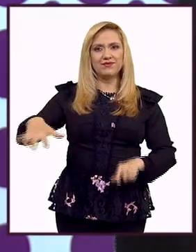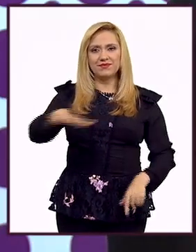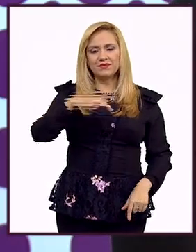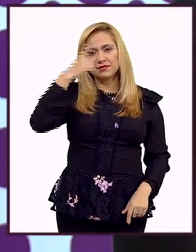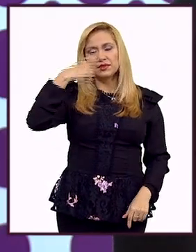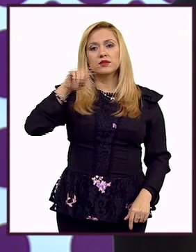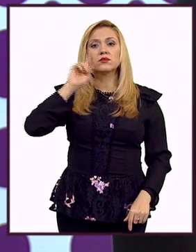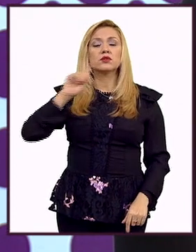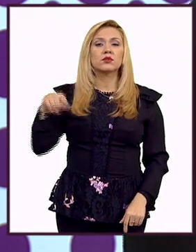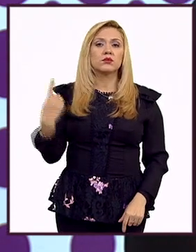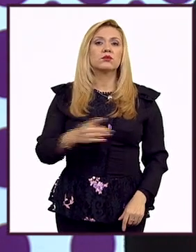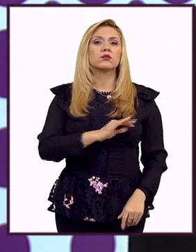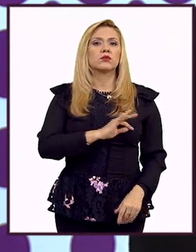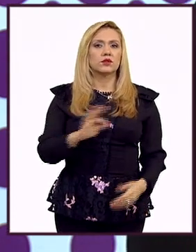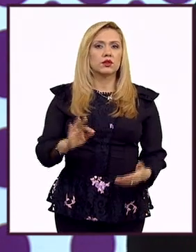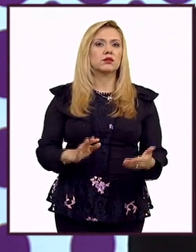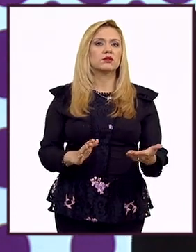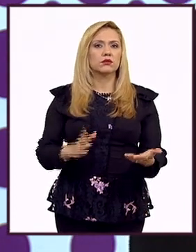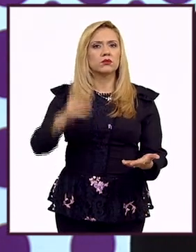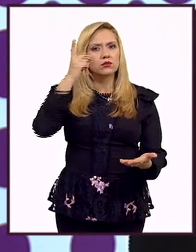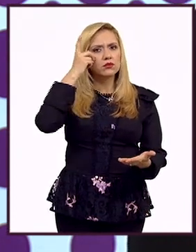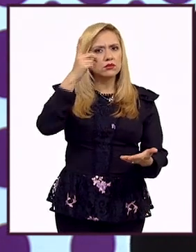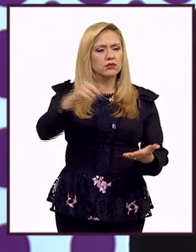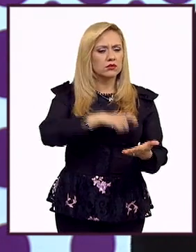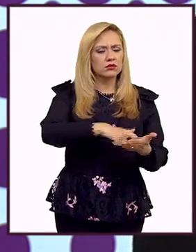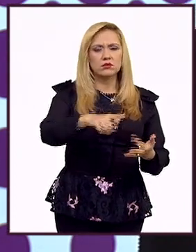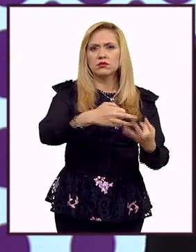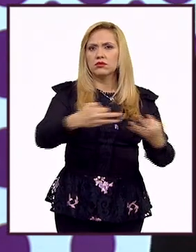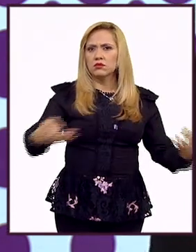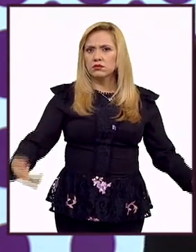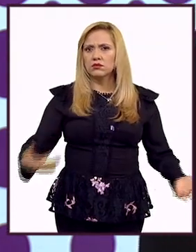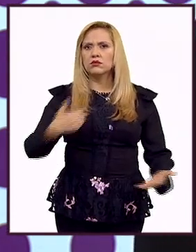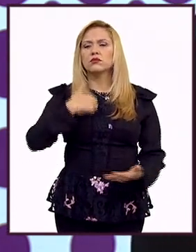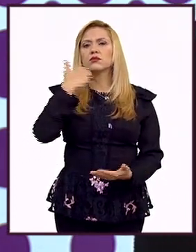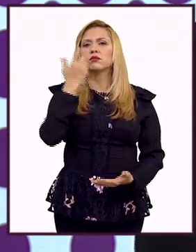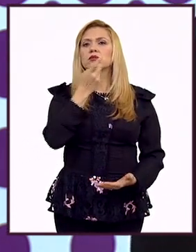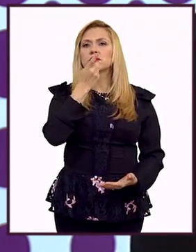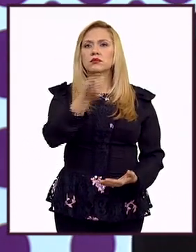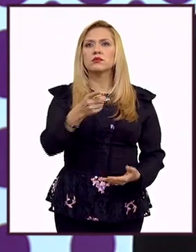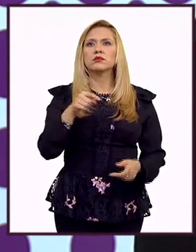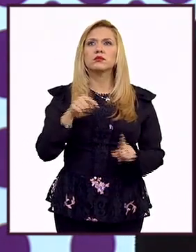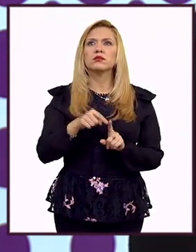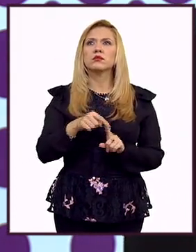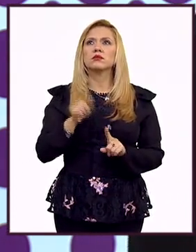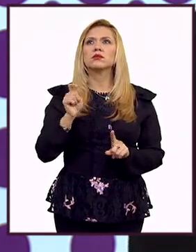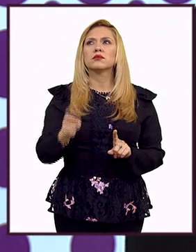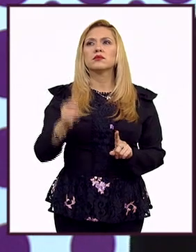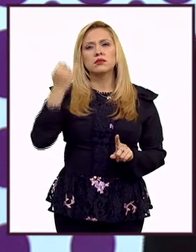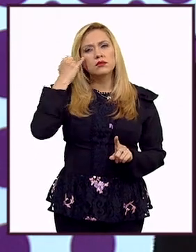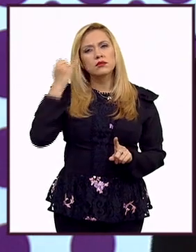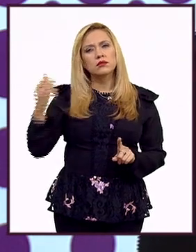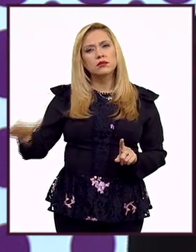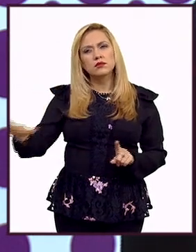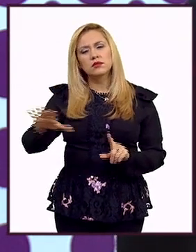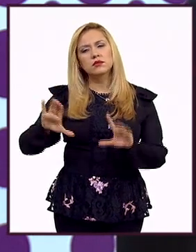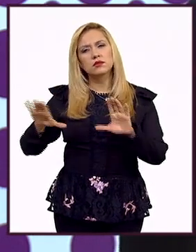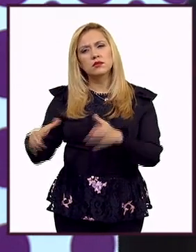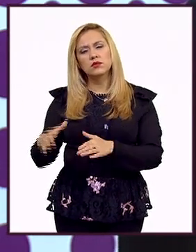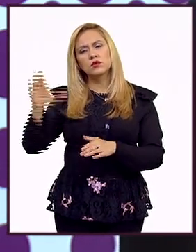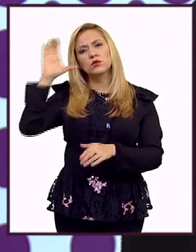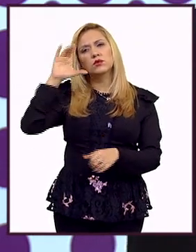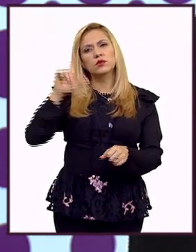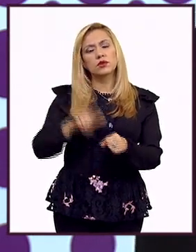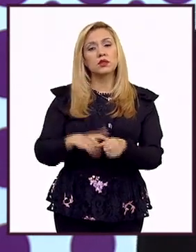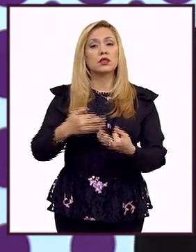las mujeres accedan a la tierra. Y yo quisiera aquí enfatizar algo, retomando un poco de la parte indígena o la parte cultural.